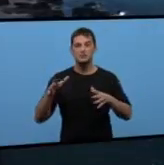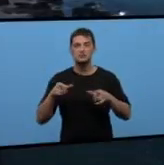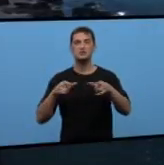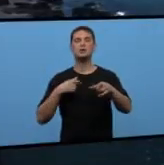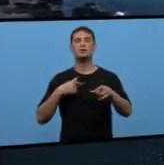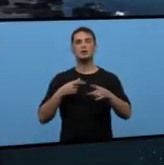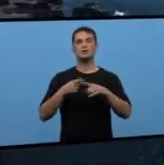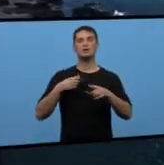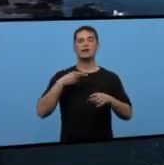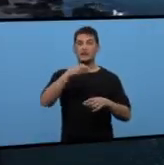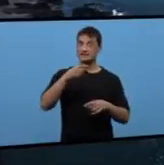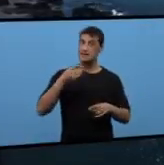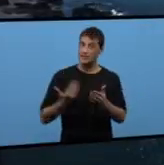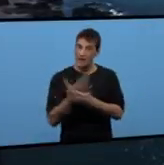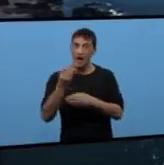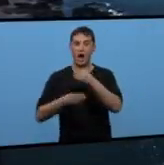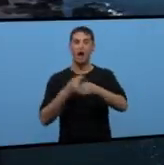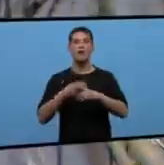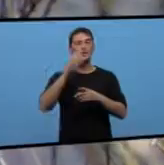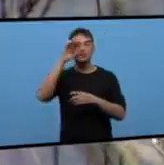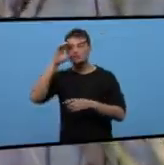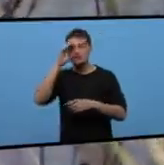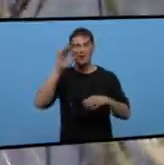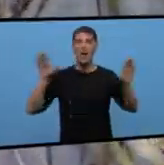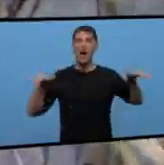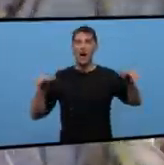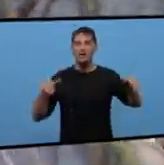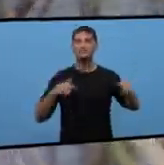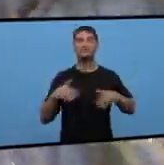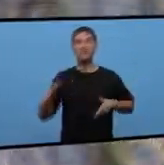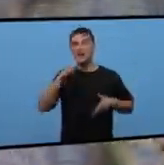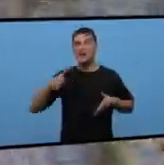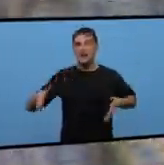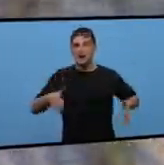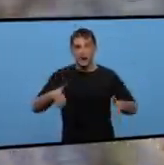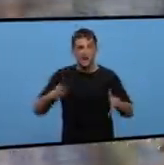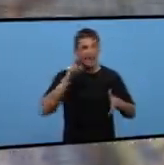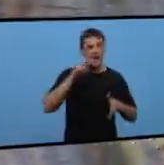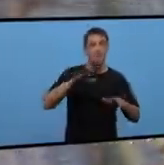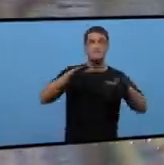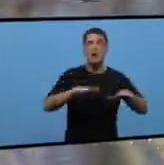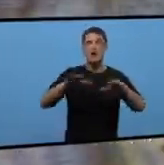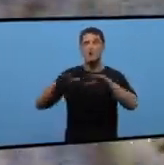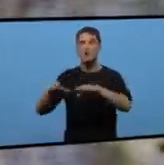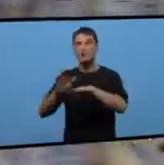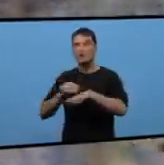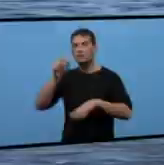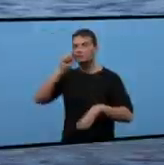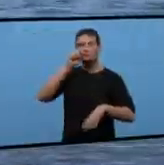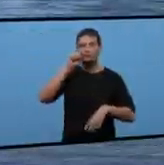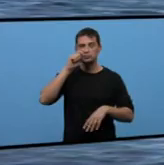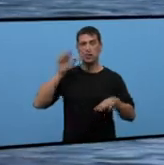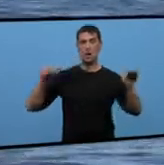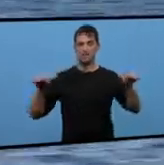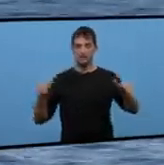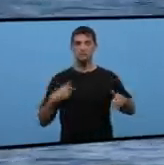de observación de aves. A ruta incluirá a visita a diferentes puntos da ría parando naqueles lugares aptos para a observación das aves. Ás 10 da